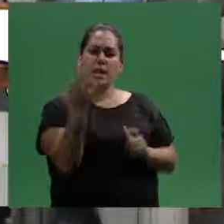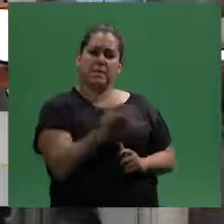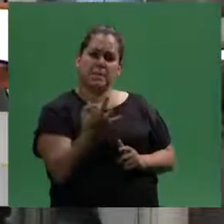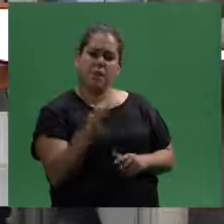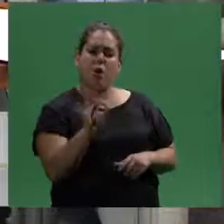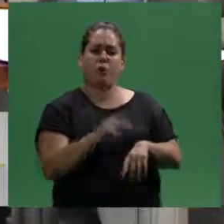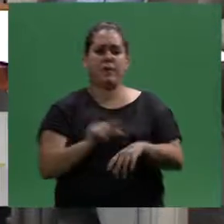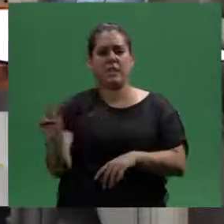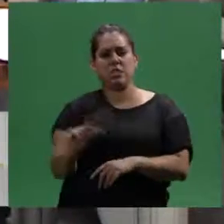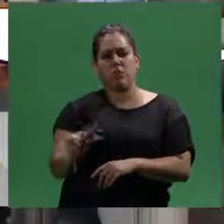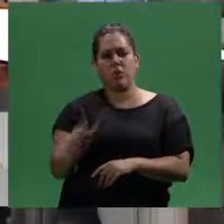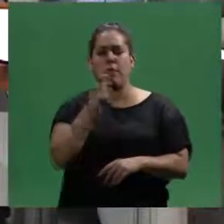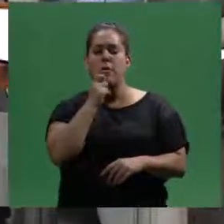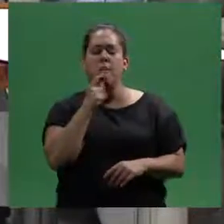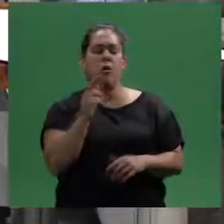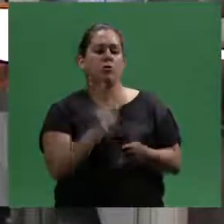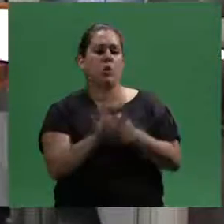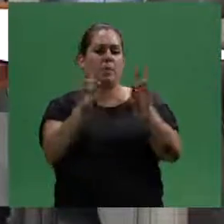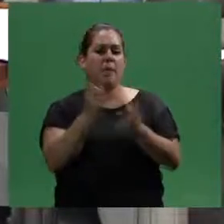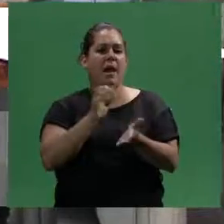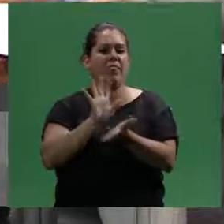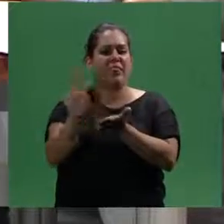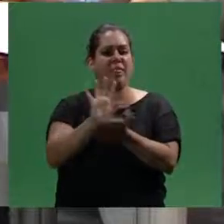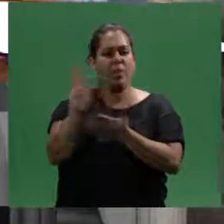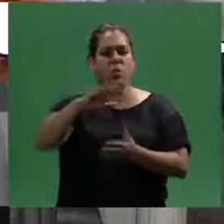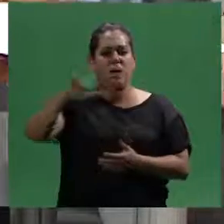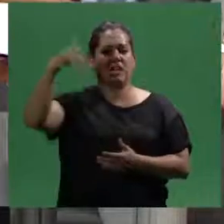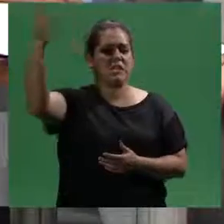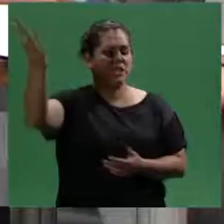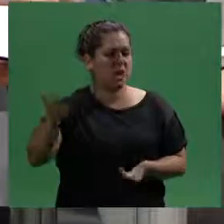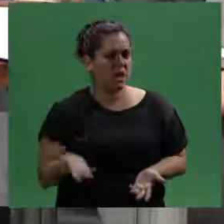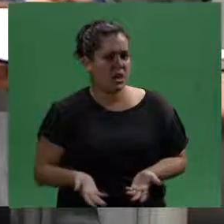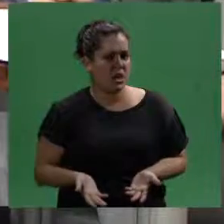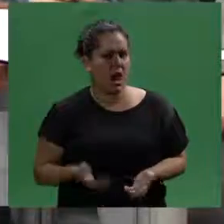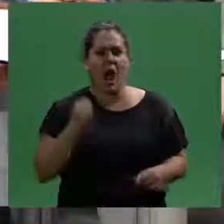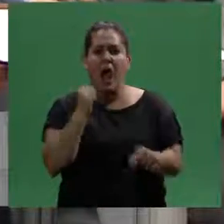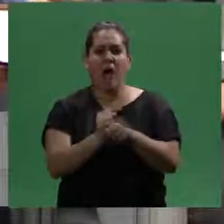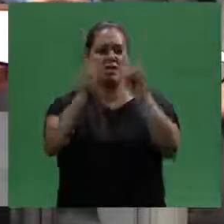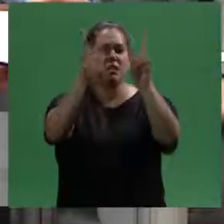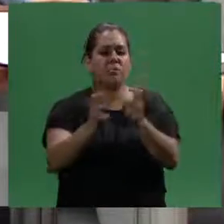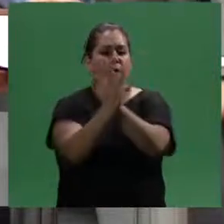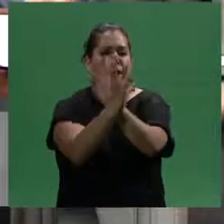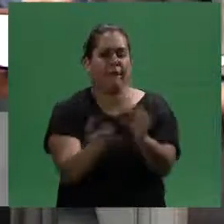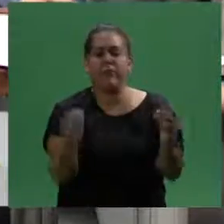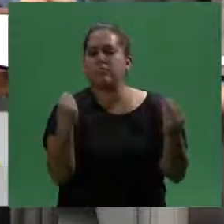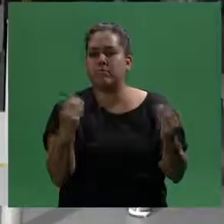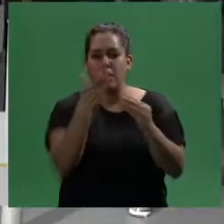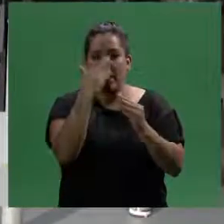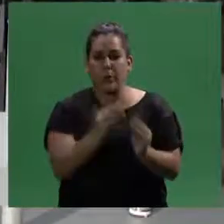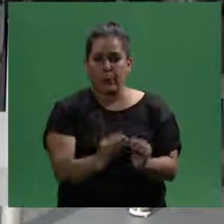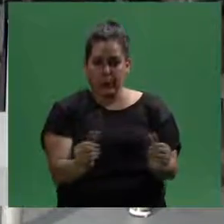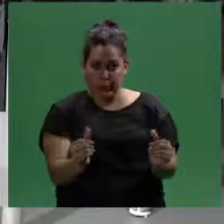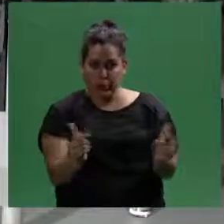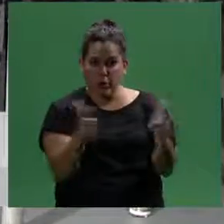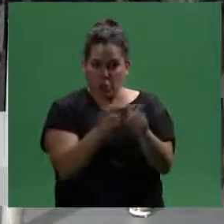cómo llamarlo, el tema de la investigación de la deuda externa, que es algo que se... ¿Cuánto funcionan hasta que el tema se termina de tratar y luego se